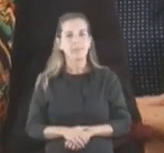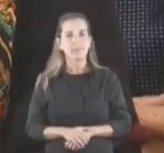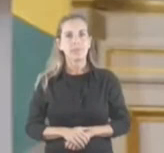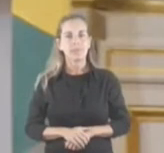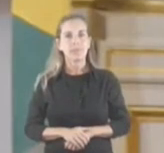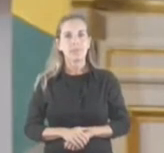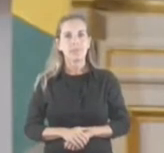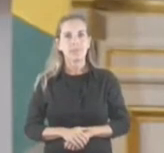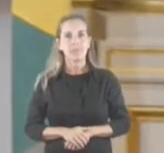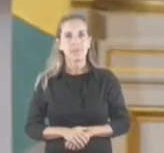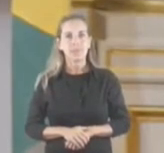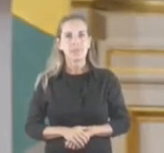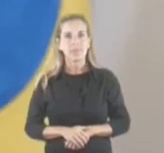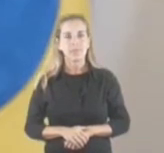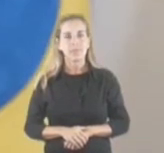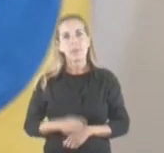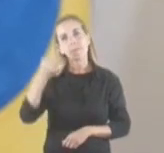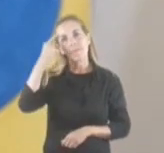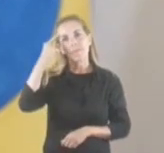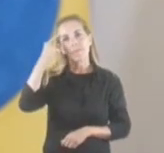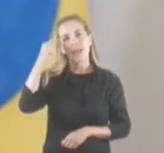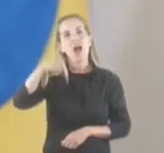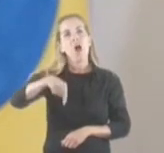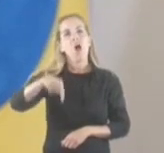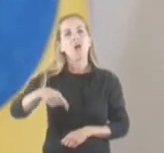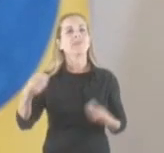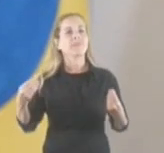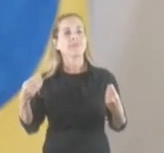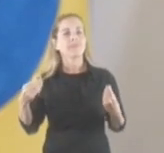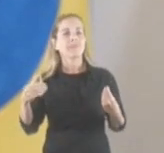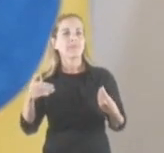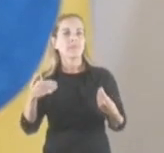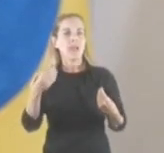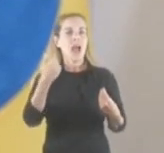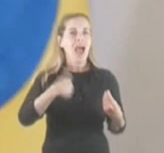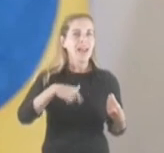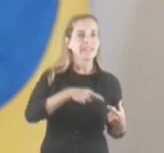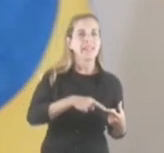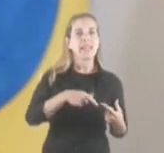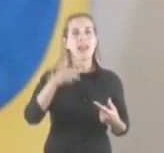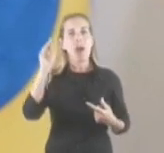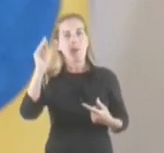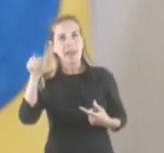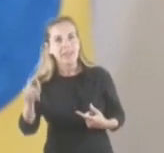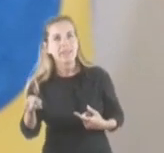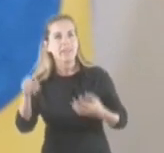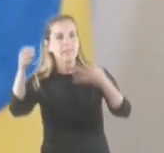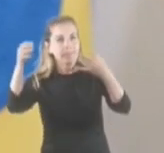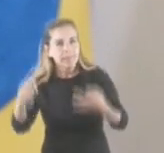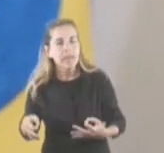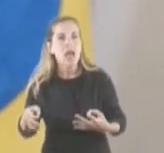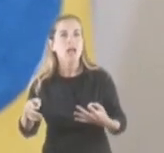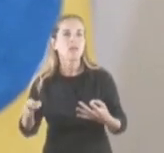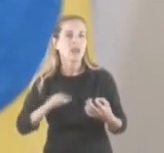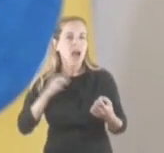região. Siento que hoy, cuando Argentina y Brasil cumplen 200 años